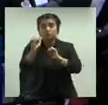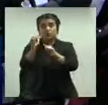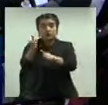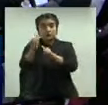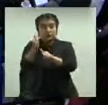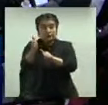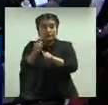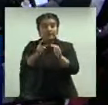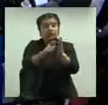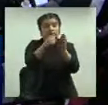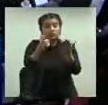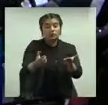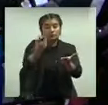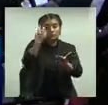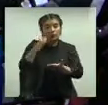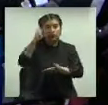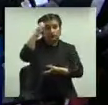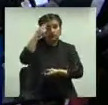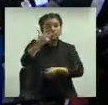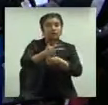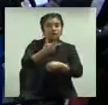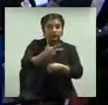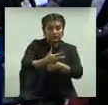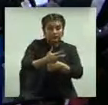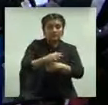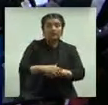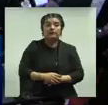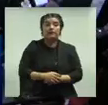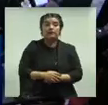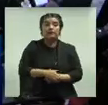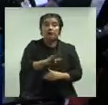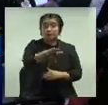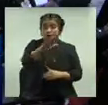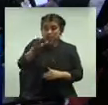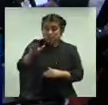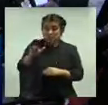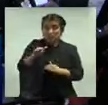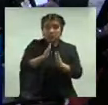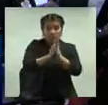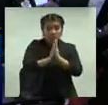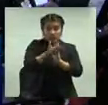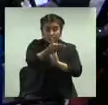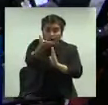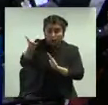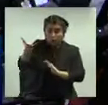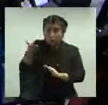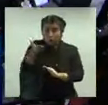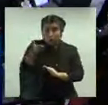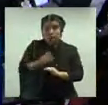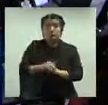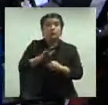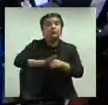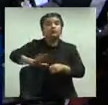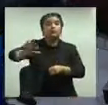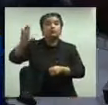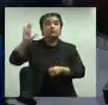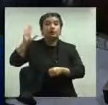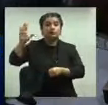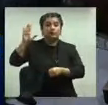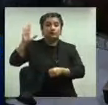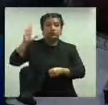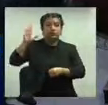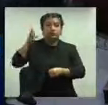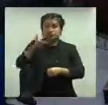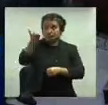215 de la Constitución Política de la República. Les solicito por favor a todos levantar su mano